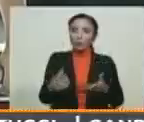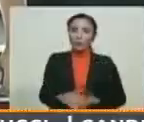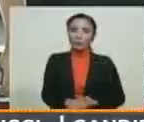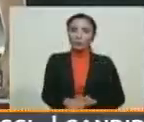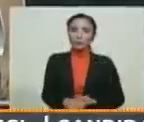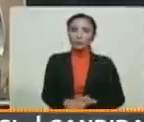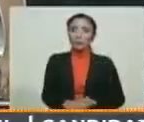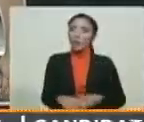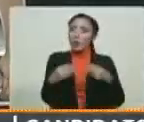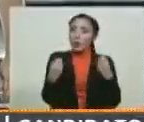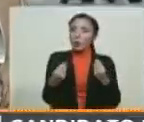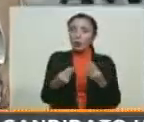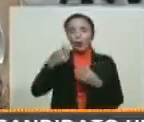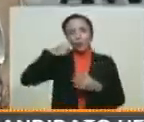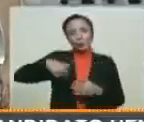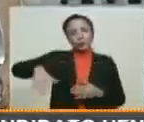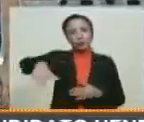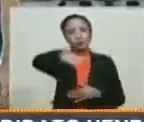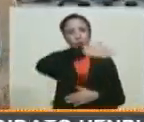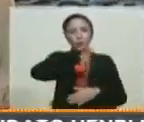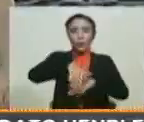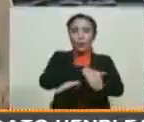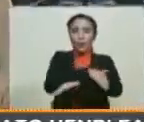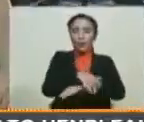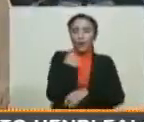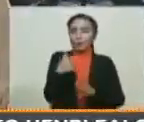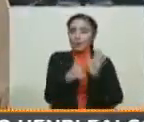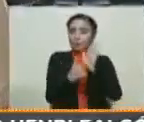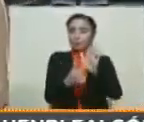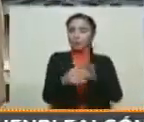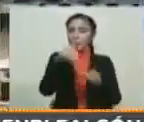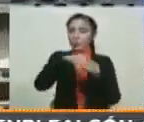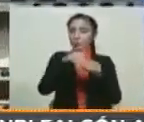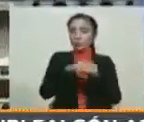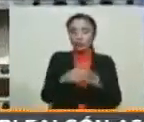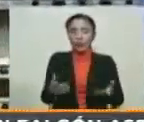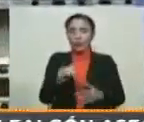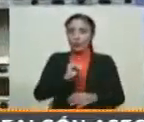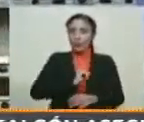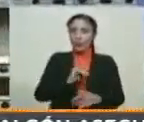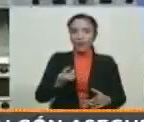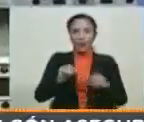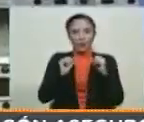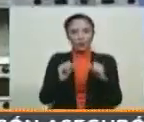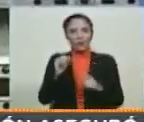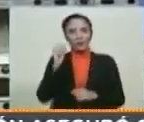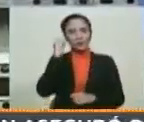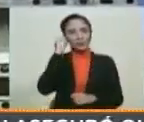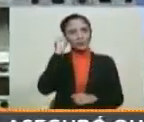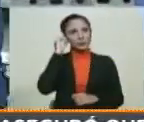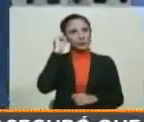como el pueblo se lanzó las calles a ejercer su soberanía su poder